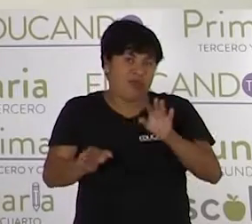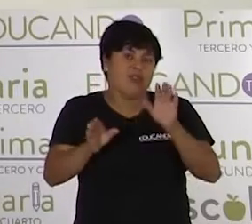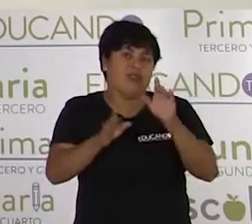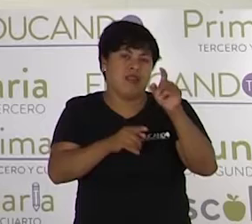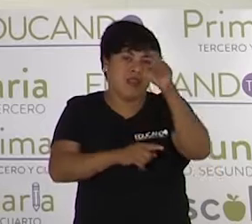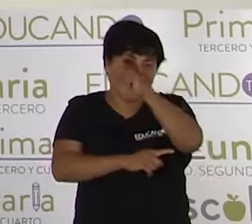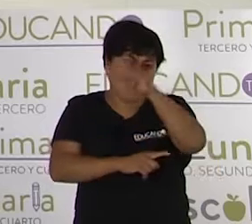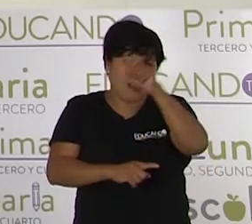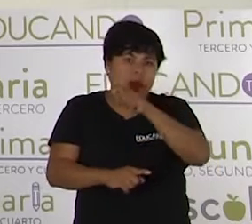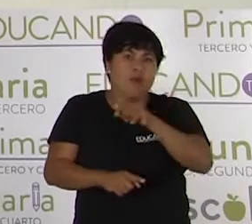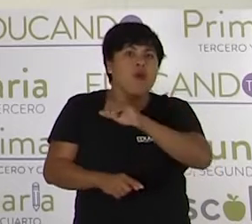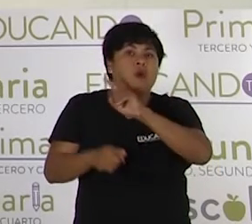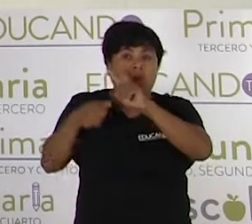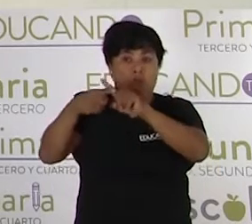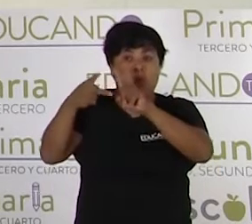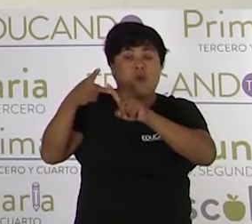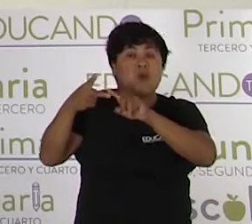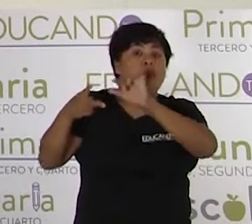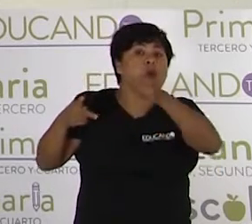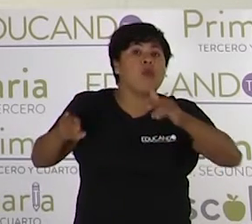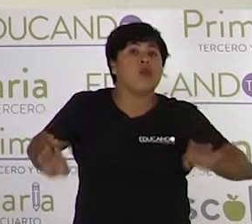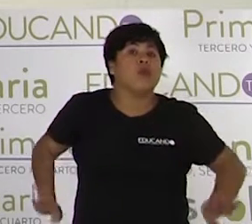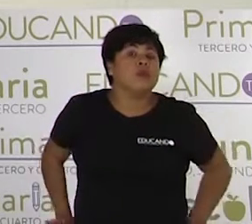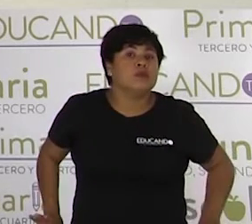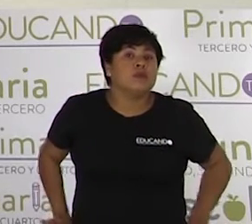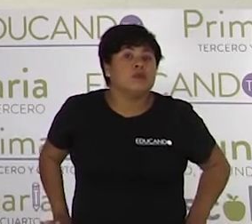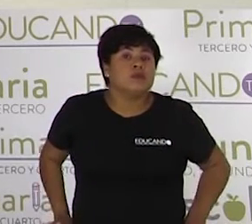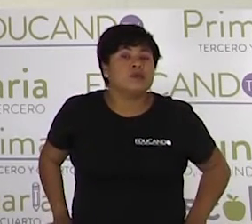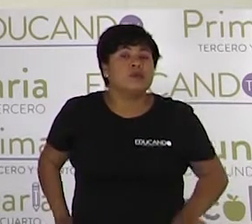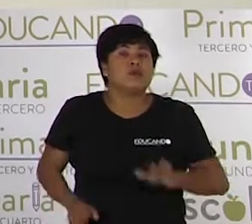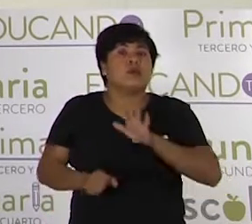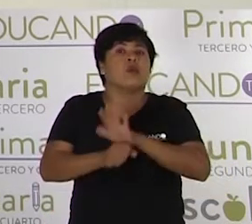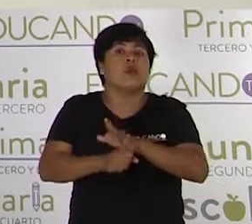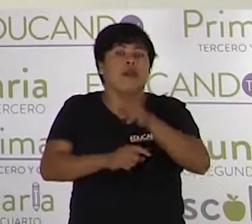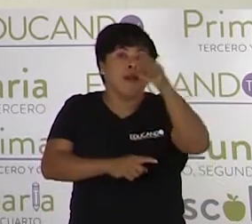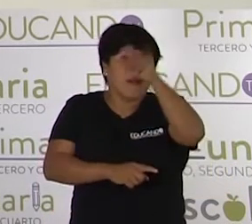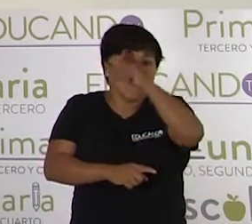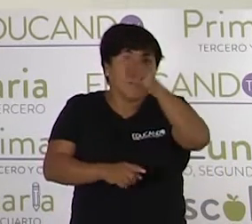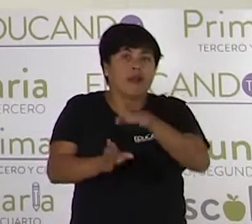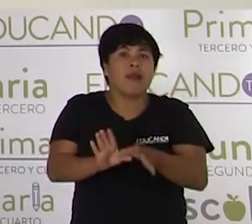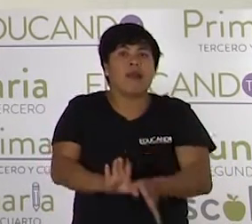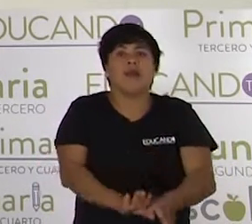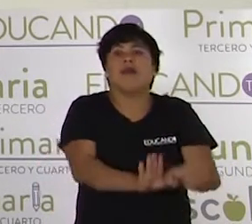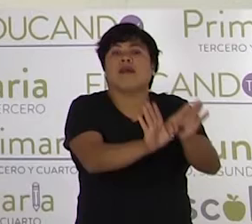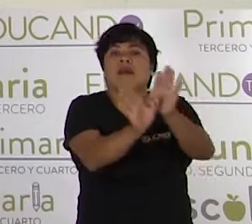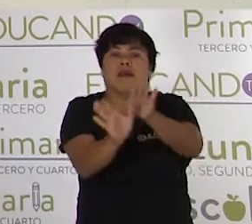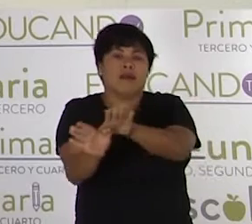¿Qué otras características me puedes decir de la águila?